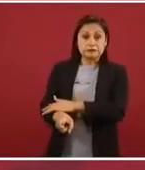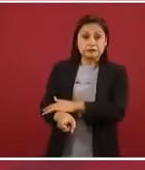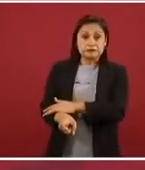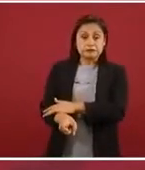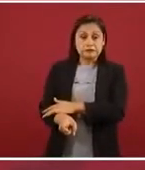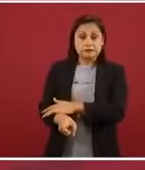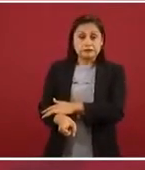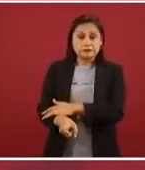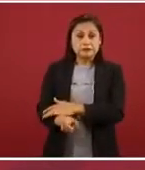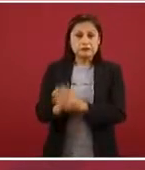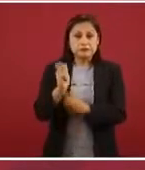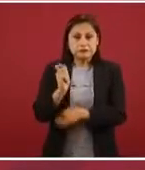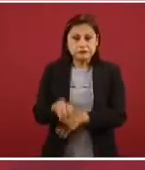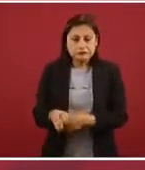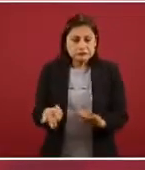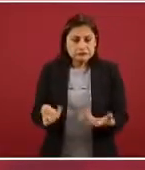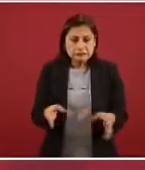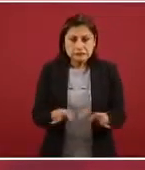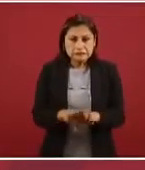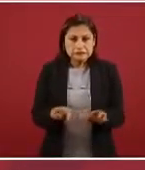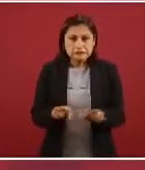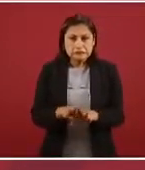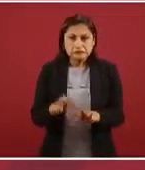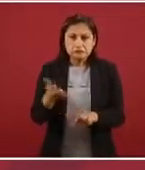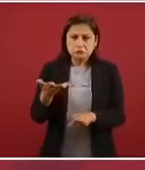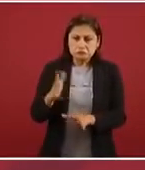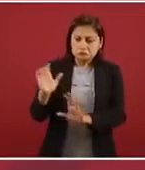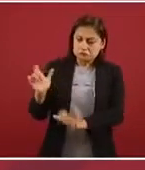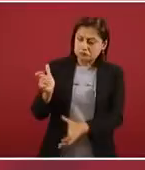era del 30%